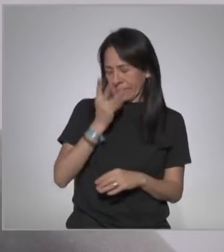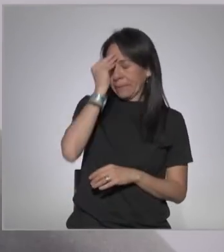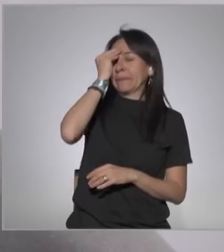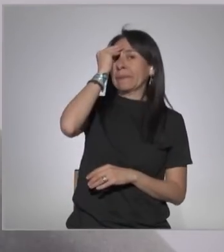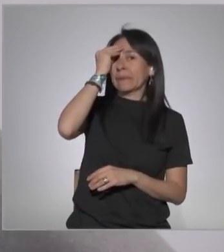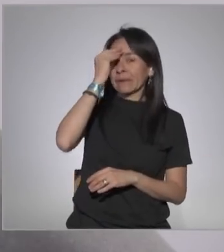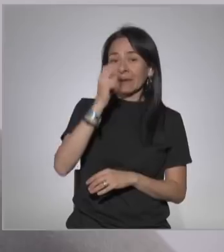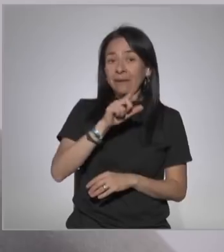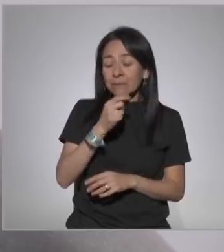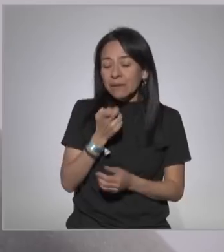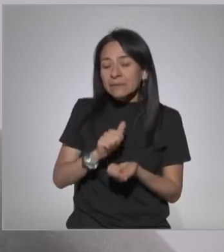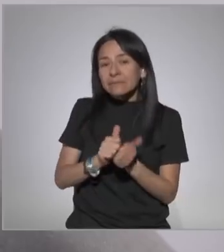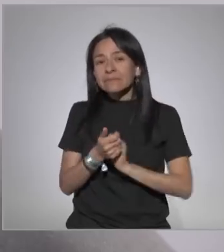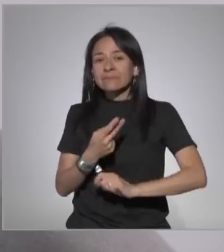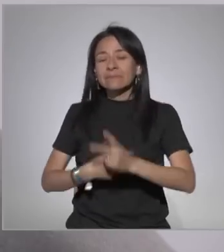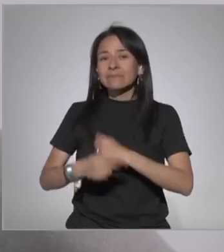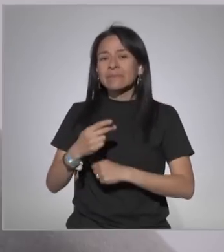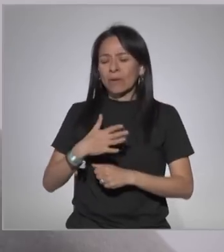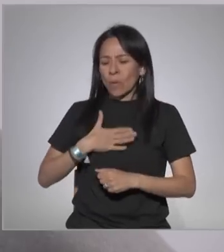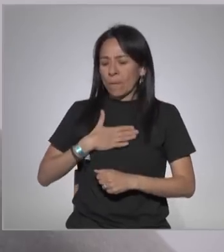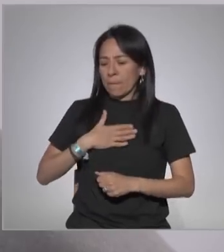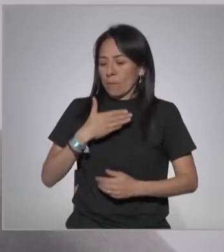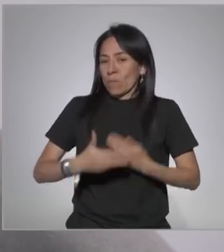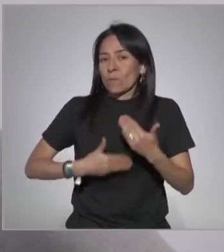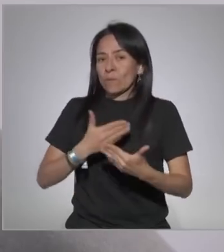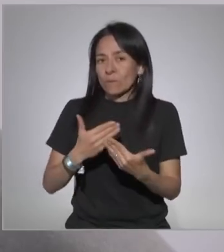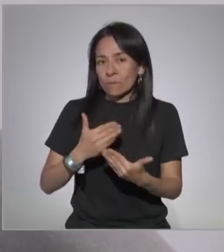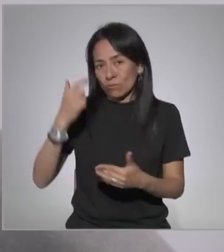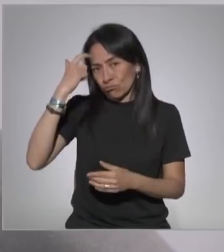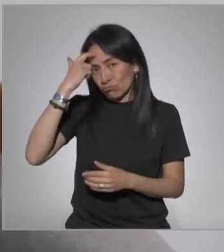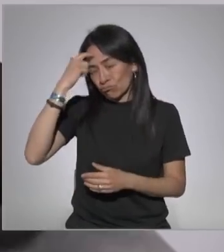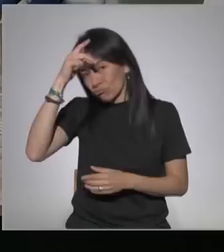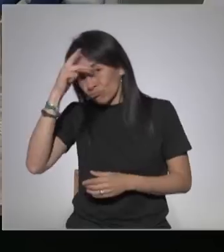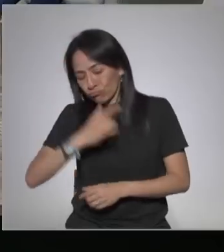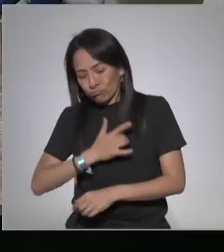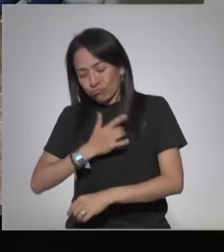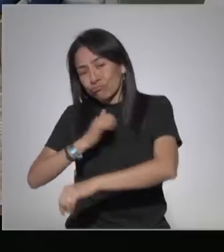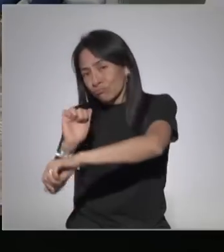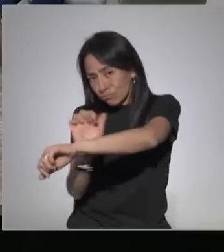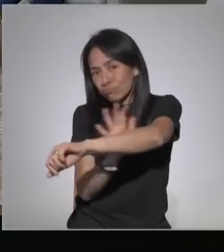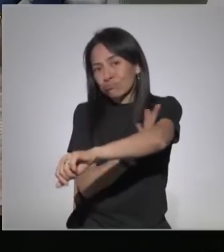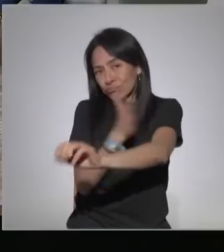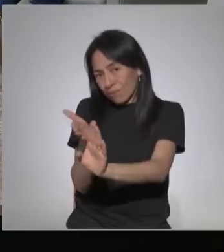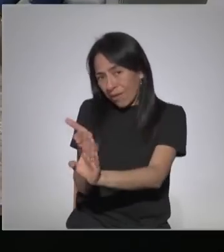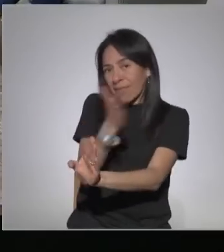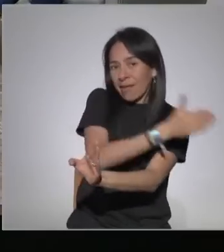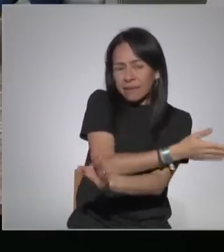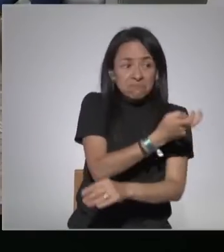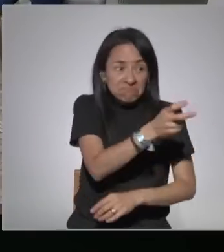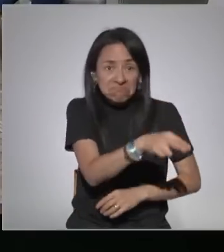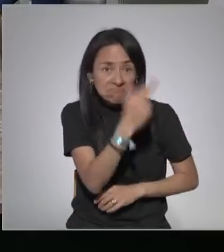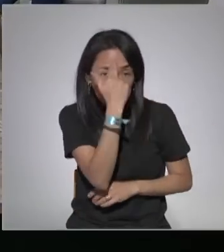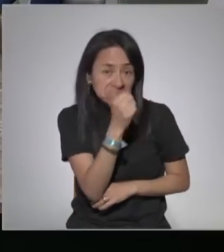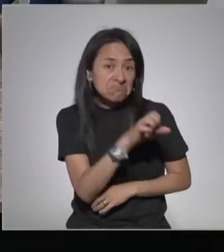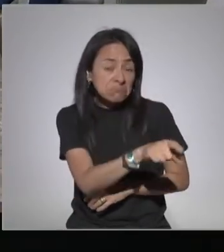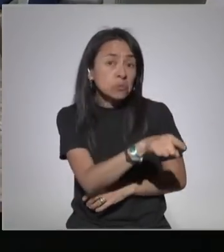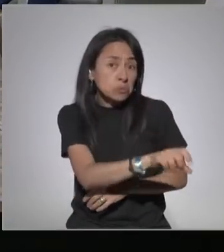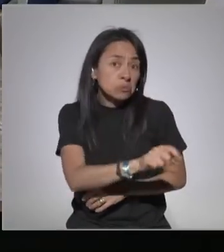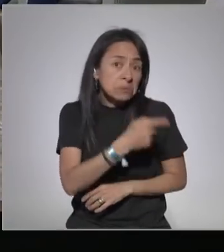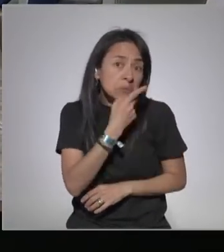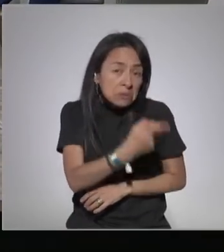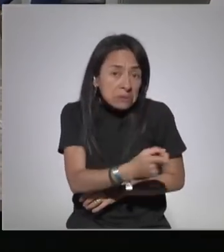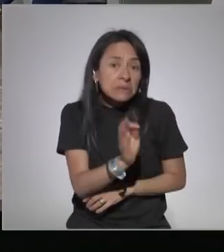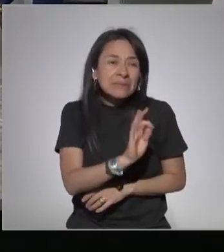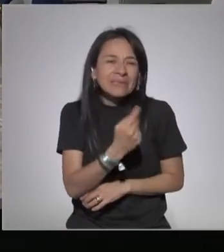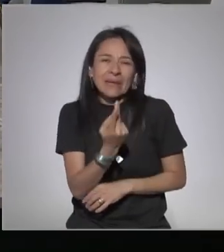desarrollo psicoemocional. Claro. Claro. ¿Sí? Y como mencionas, o sea, a veces no te fue de lo mejor en la relación de pareja y